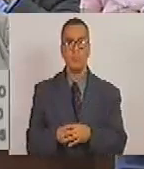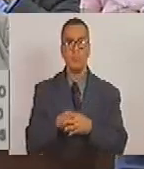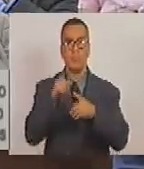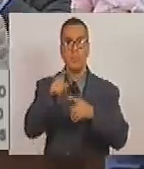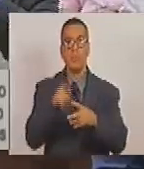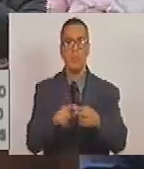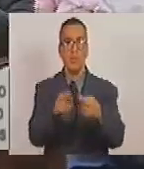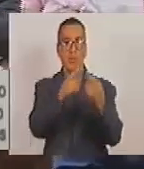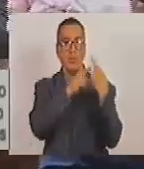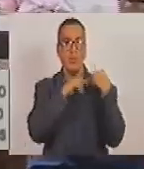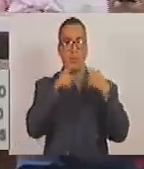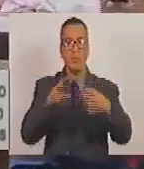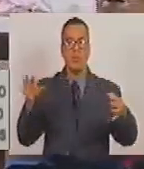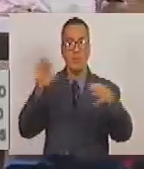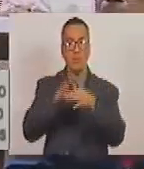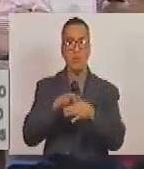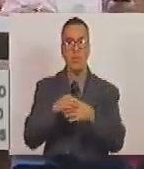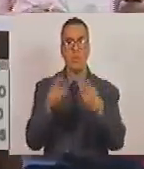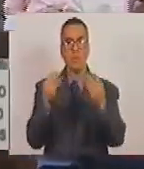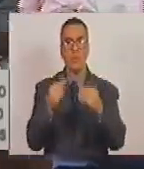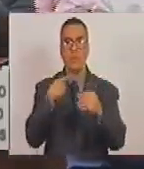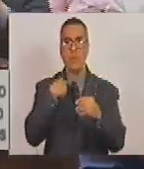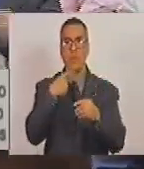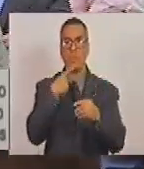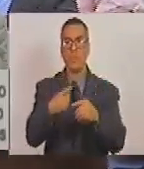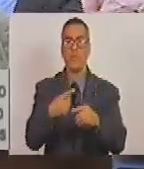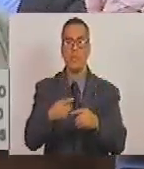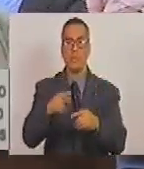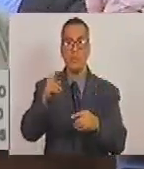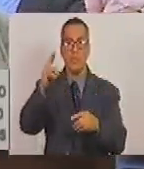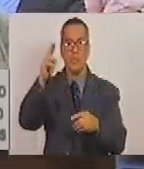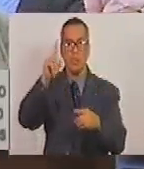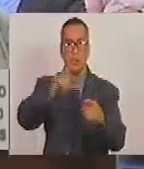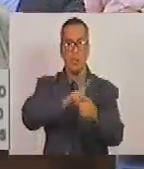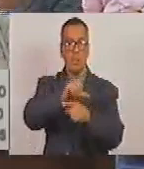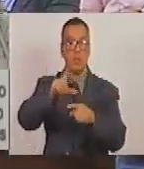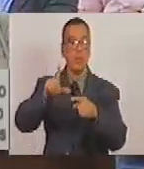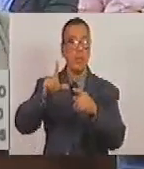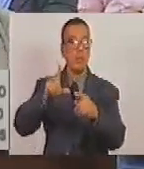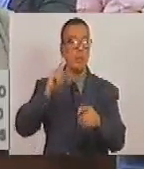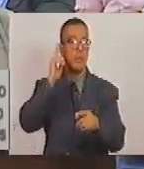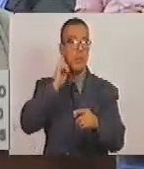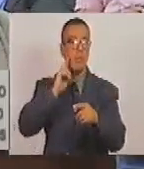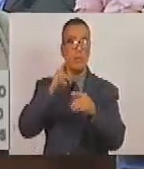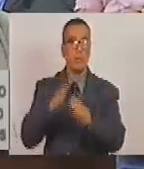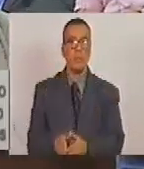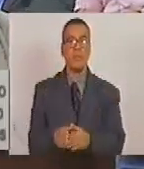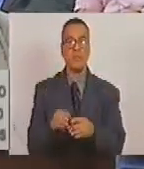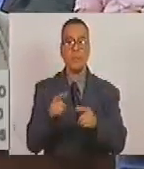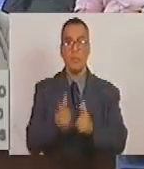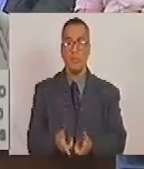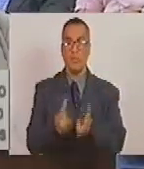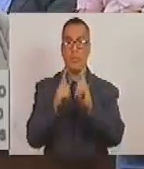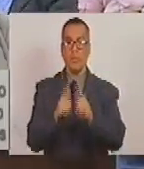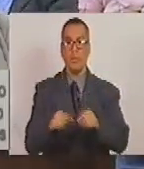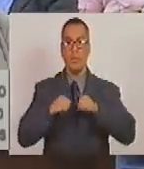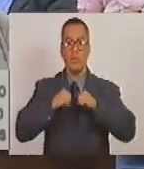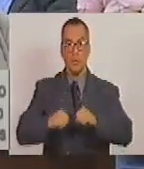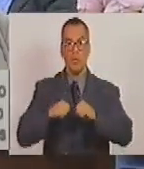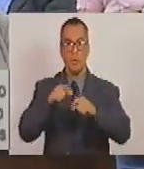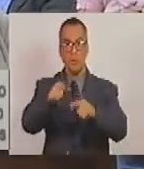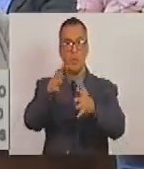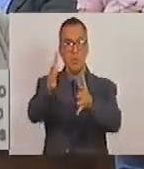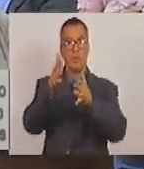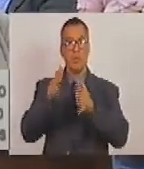la representación de la unidad que tanto visionaba el Libertador. Pero la consecución que permitió consolidar esa